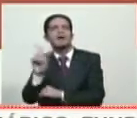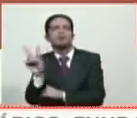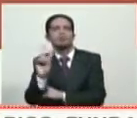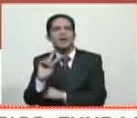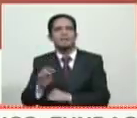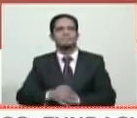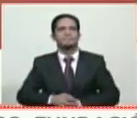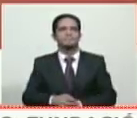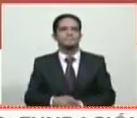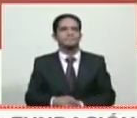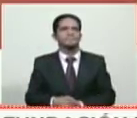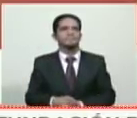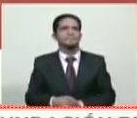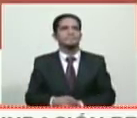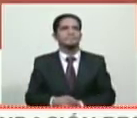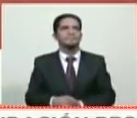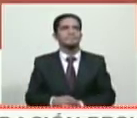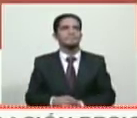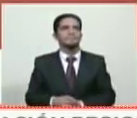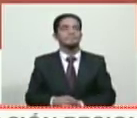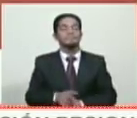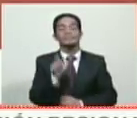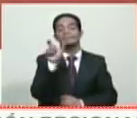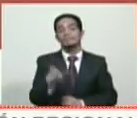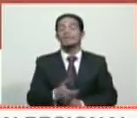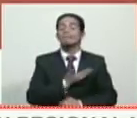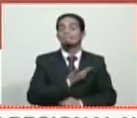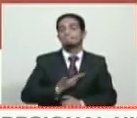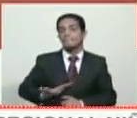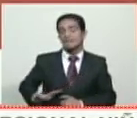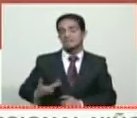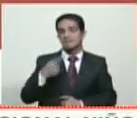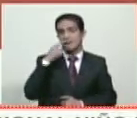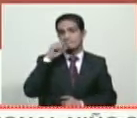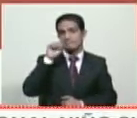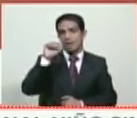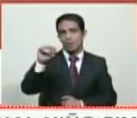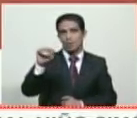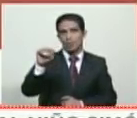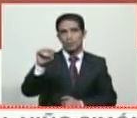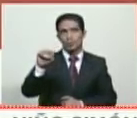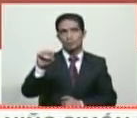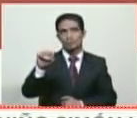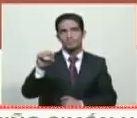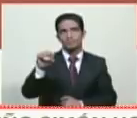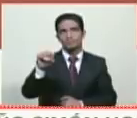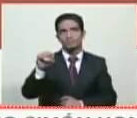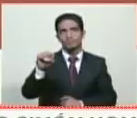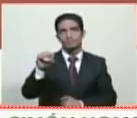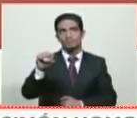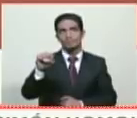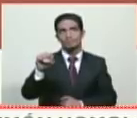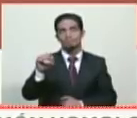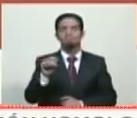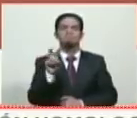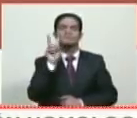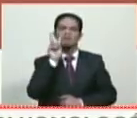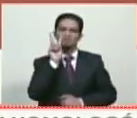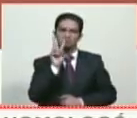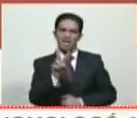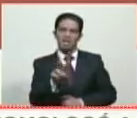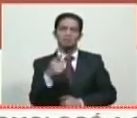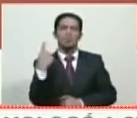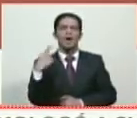Venezuela. El presidente Nicolás Maduro, frente a la masiva afluencia de